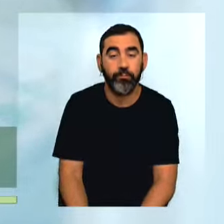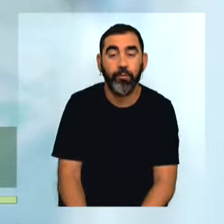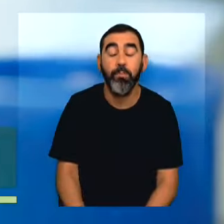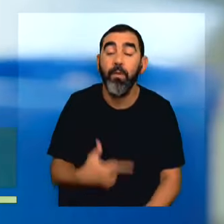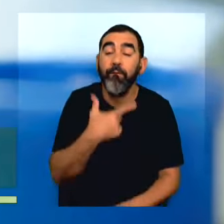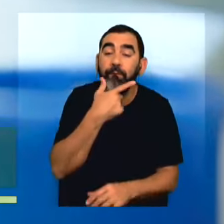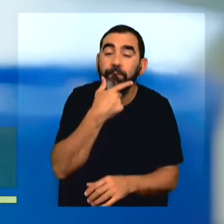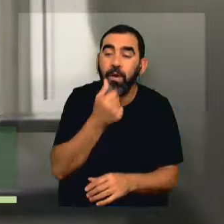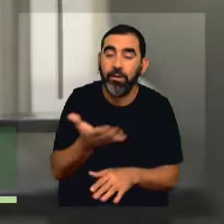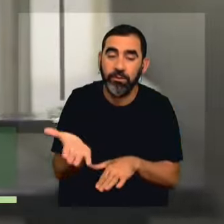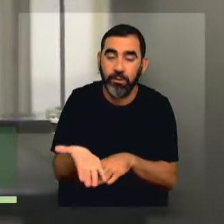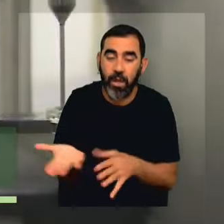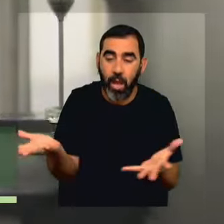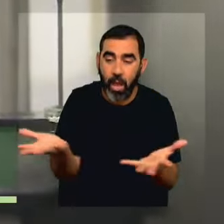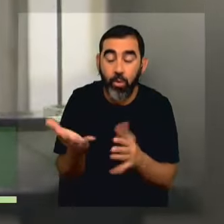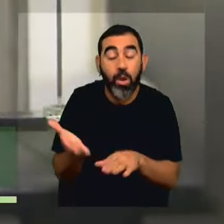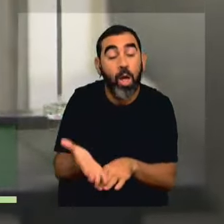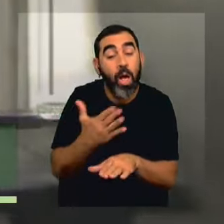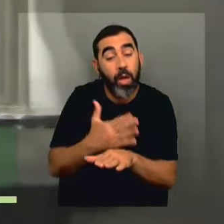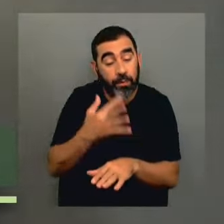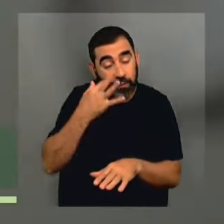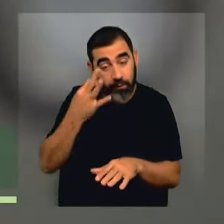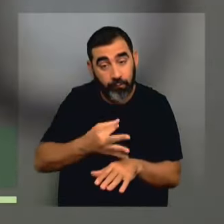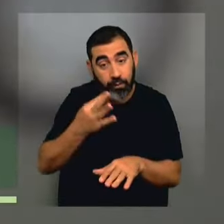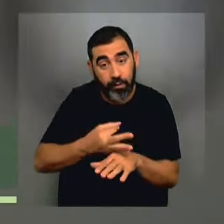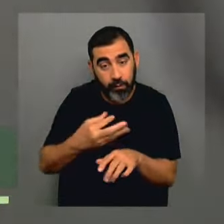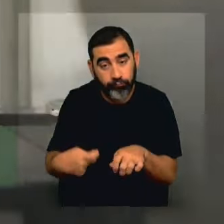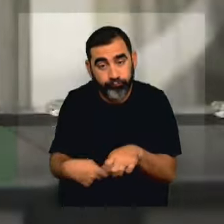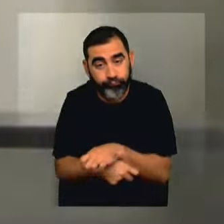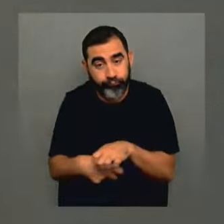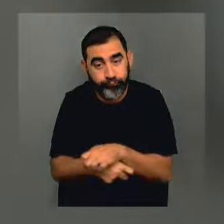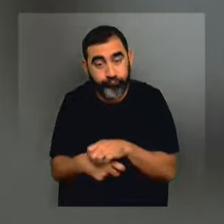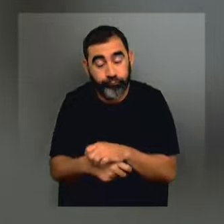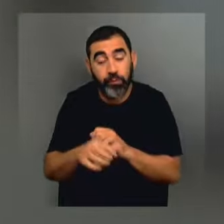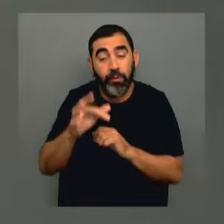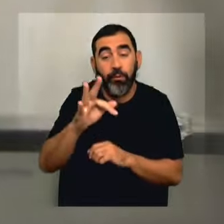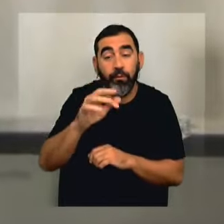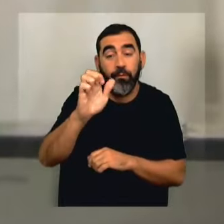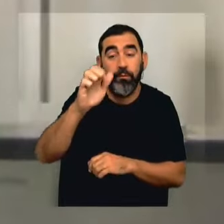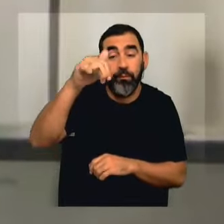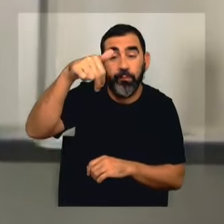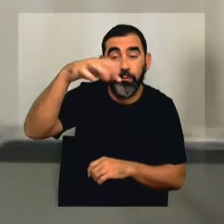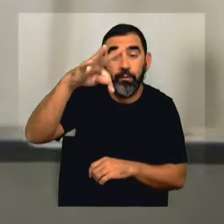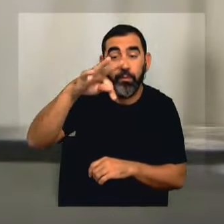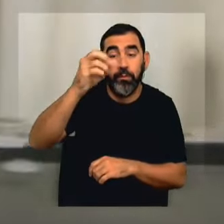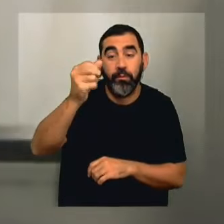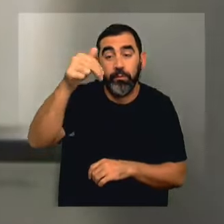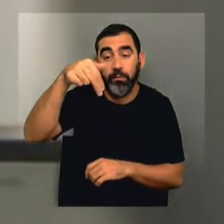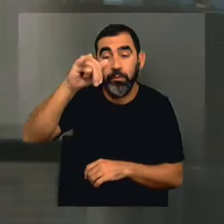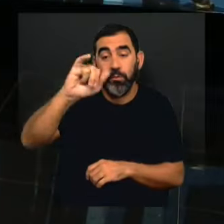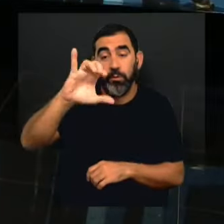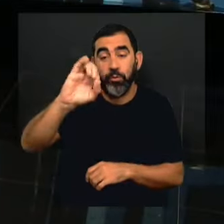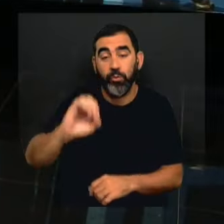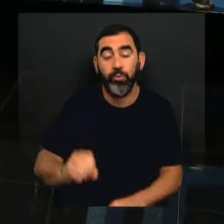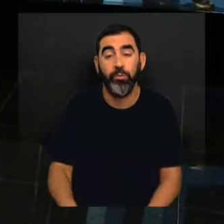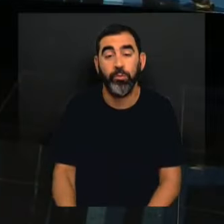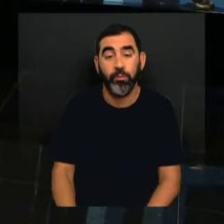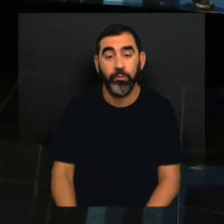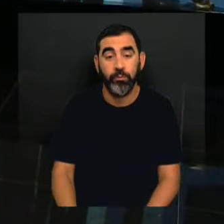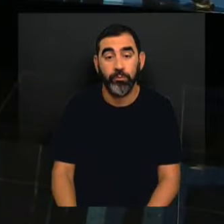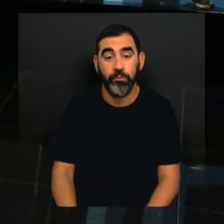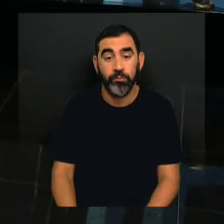antes de que los traficantes realmente se involucren y fentanilo y los invada